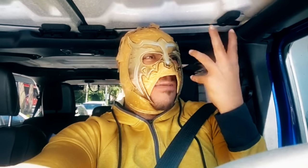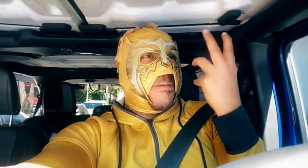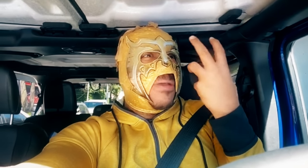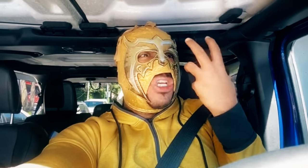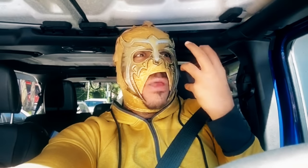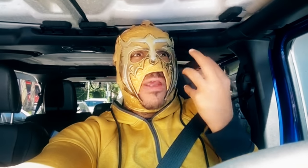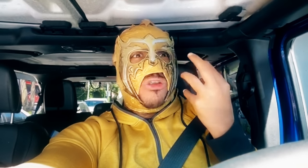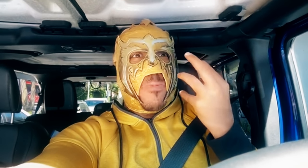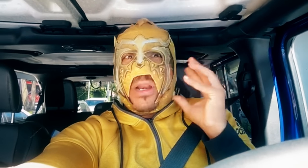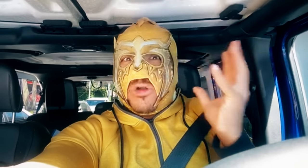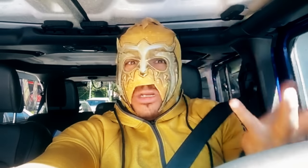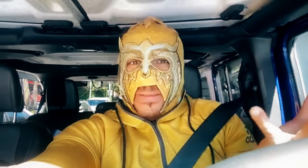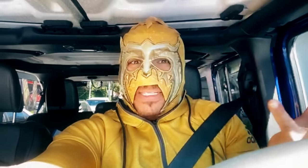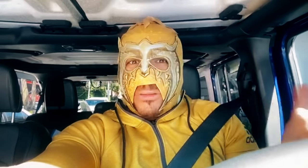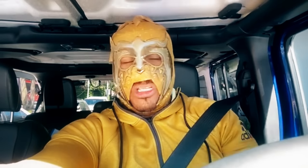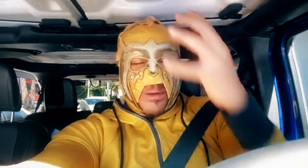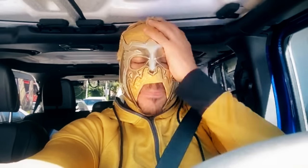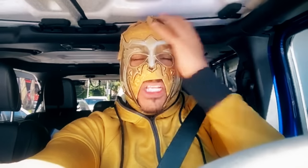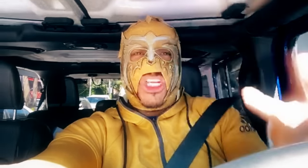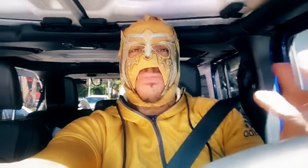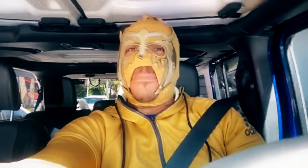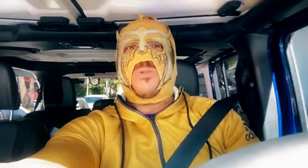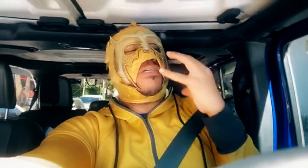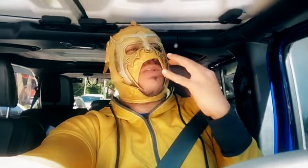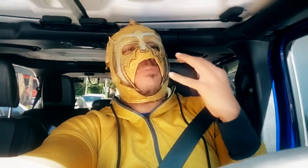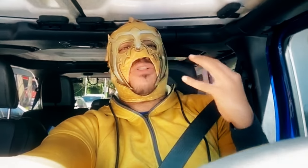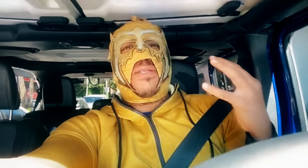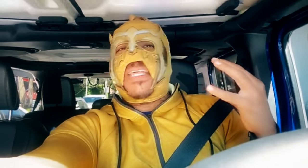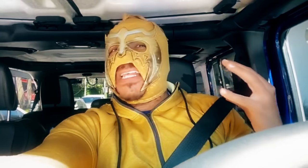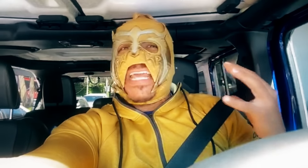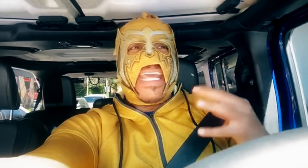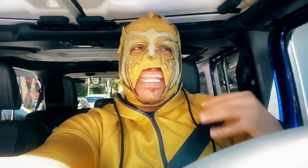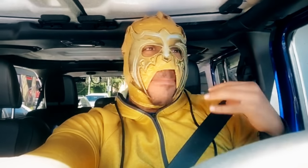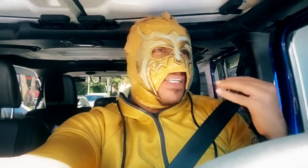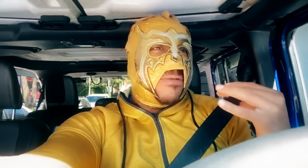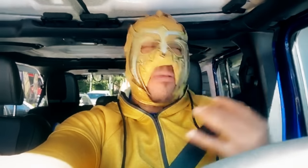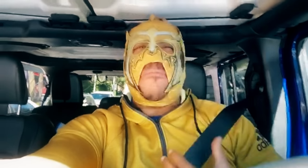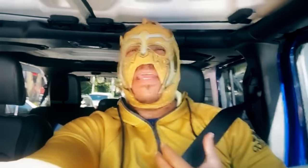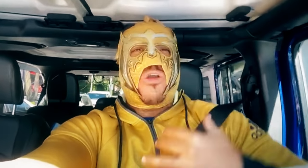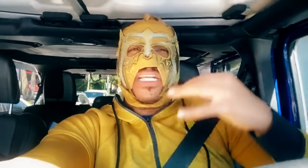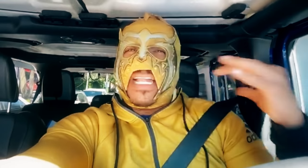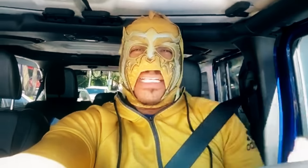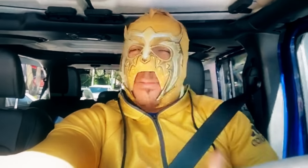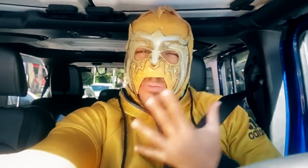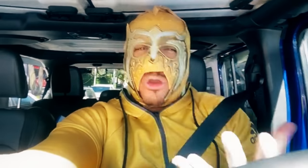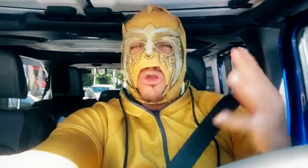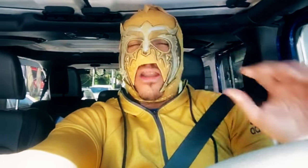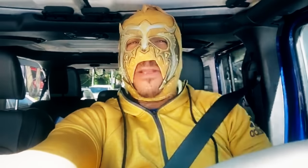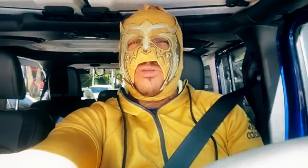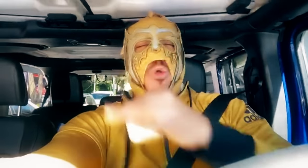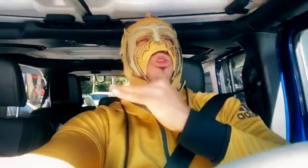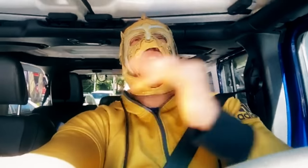triste y bien pinche temeroso por algo que no te ha pasado. O sea, no pinches mames. ¿Sabes cuántas posibilidades hay de que te pasen mil cosas antes que el